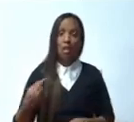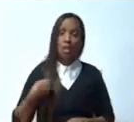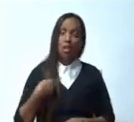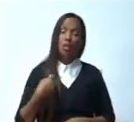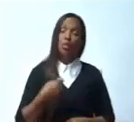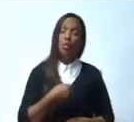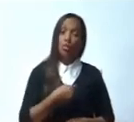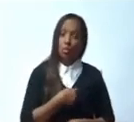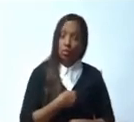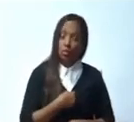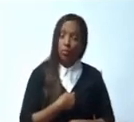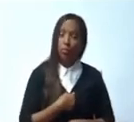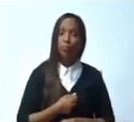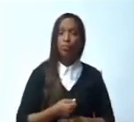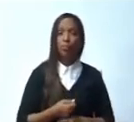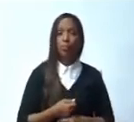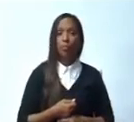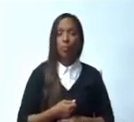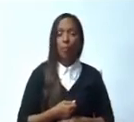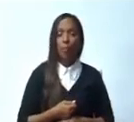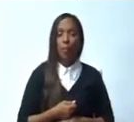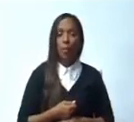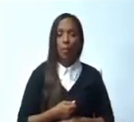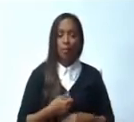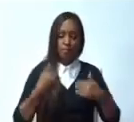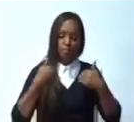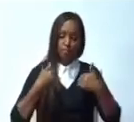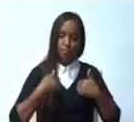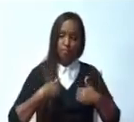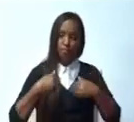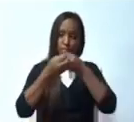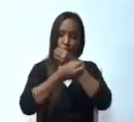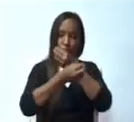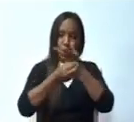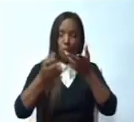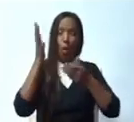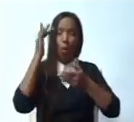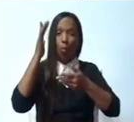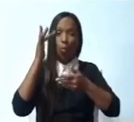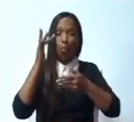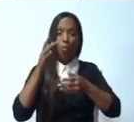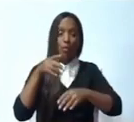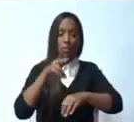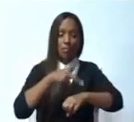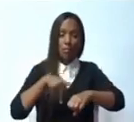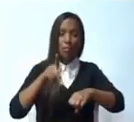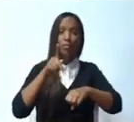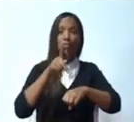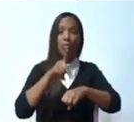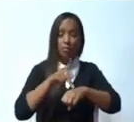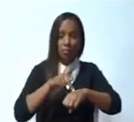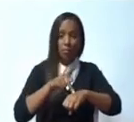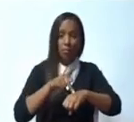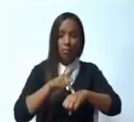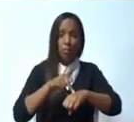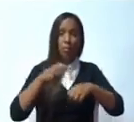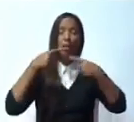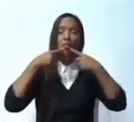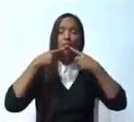país, la mayor generadora de empleos, de la capital del turismo, como es la